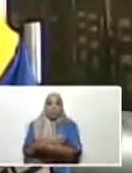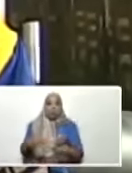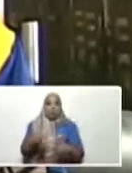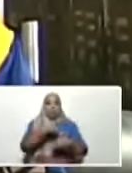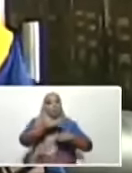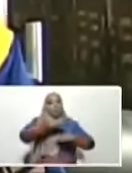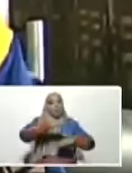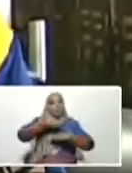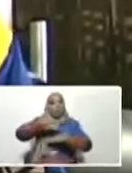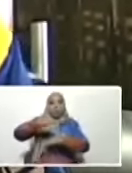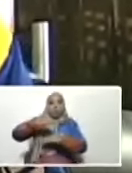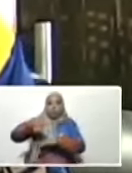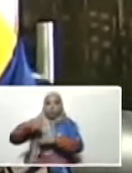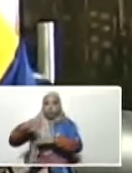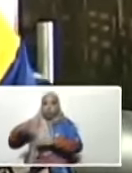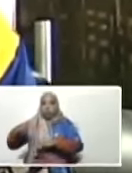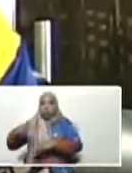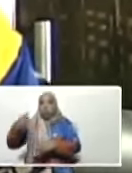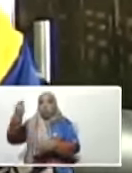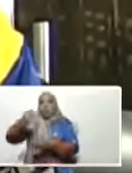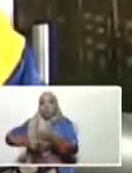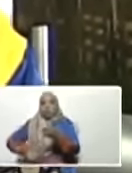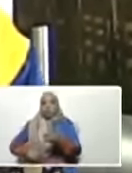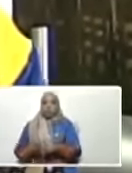barriles diarios. Ya firmamos.